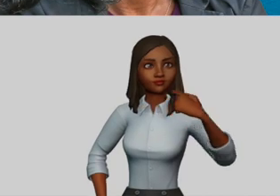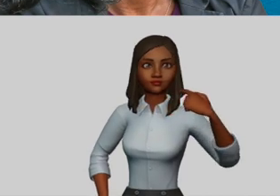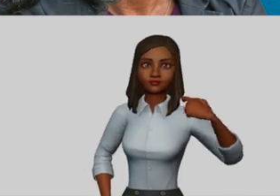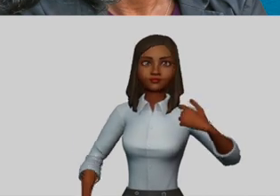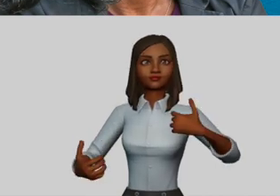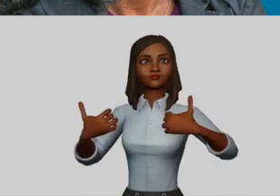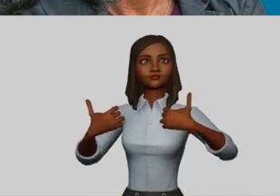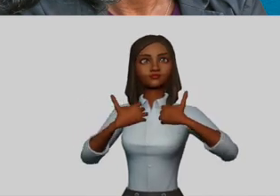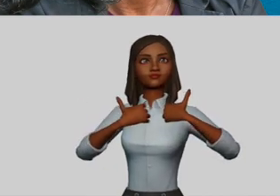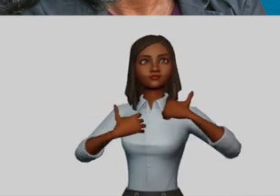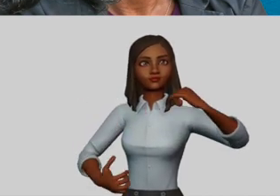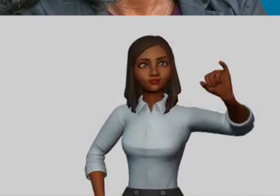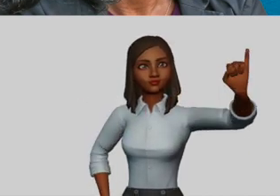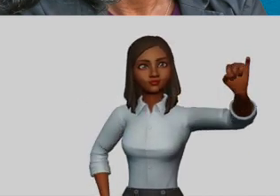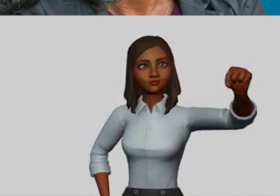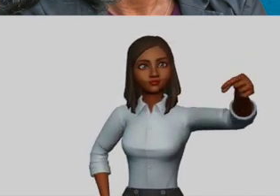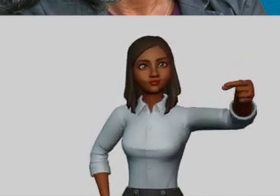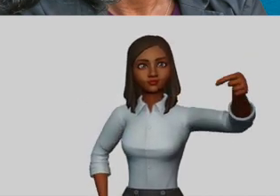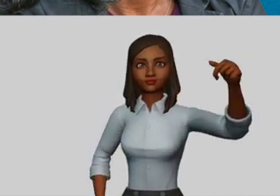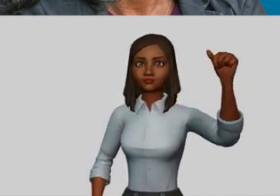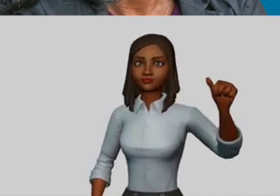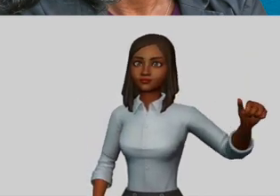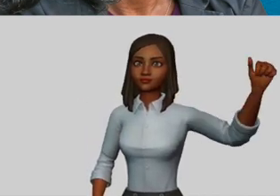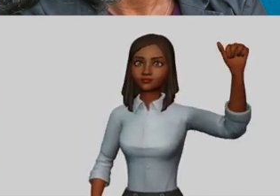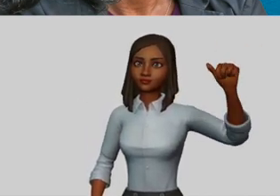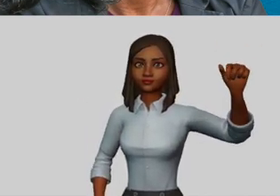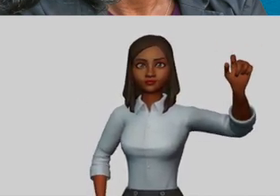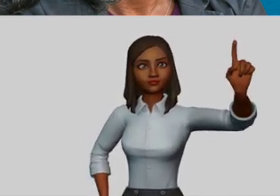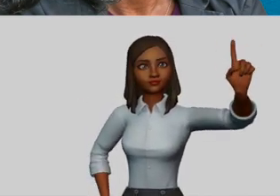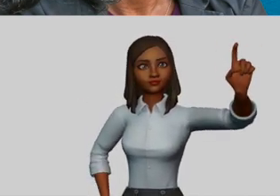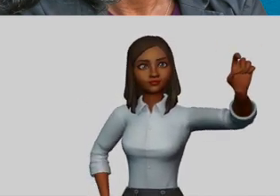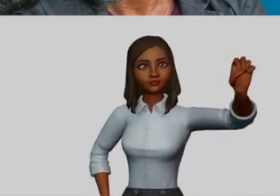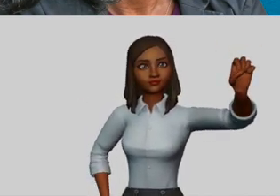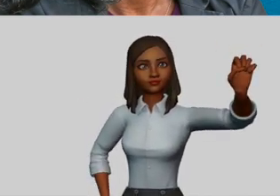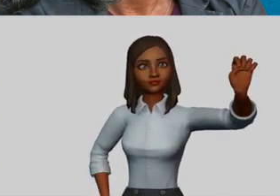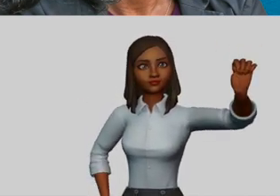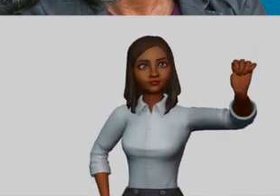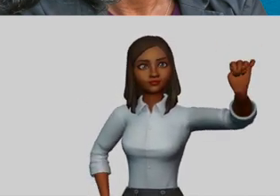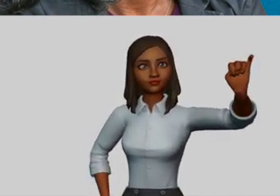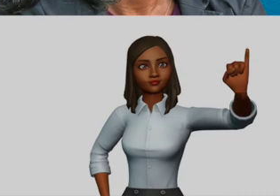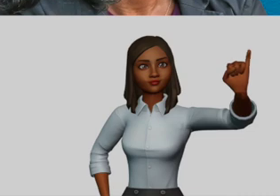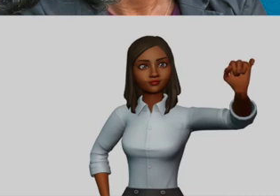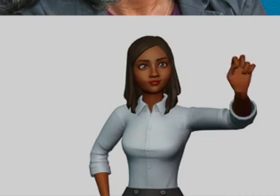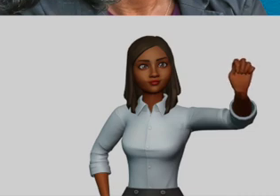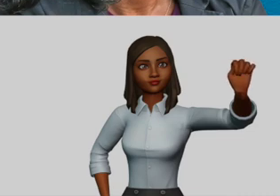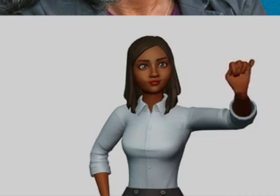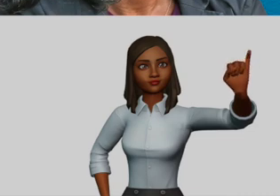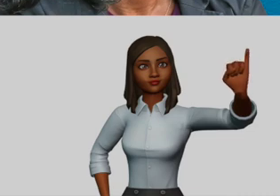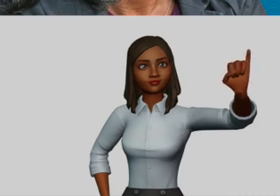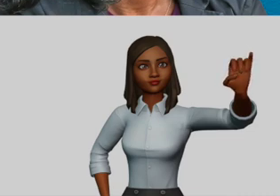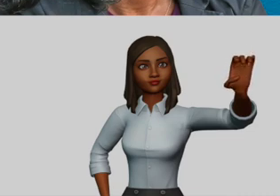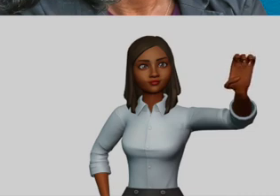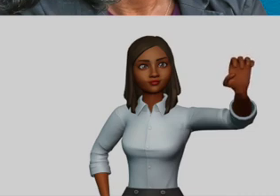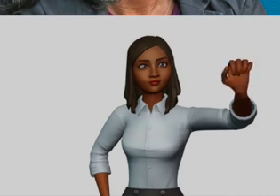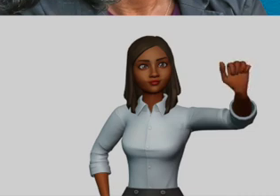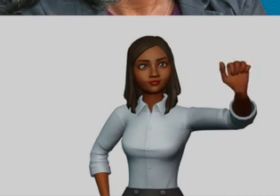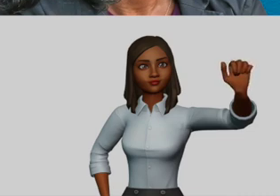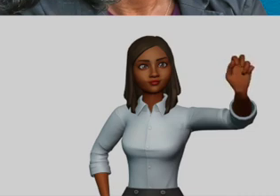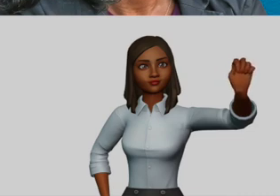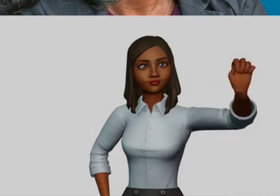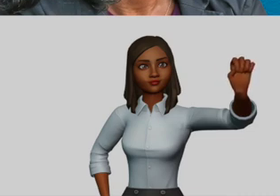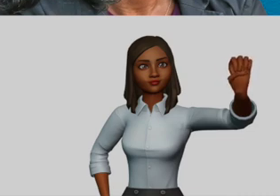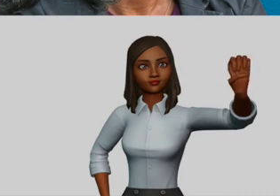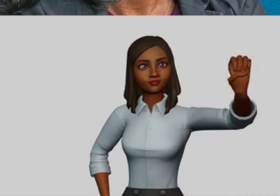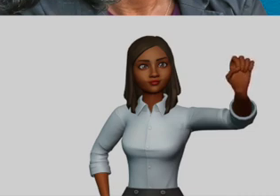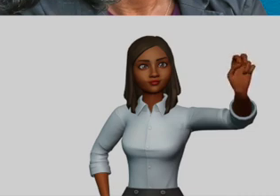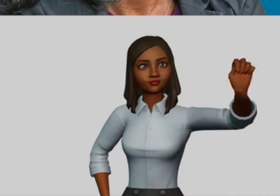el podcast antes, Yamillet, tú sabes que tenemos varios segmentos en donde el primero es conocer